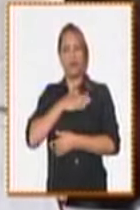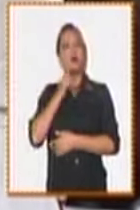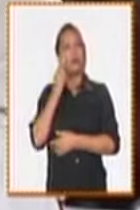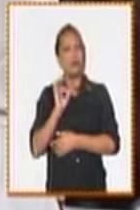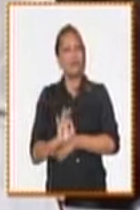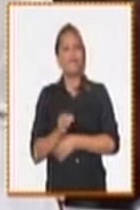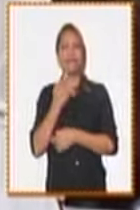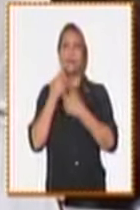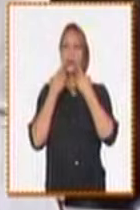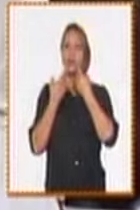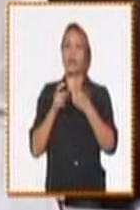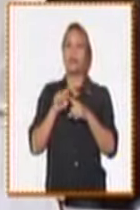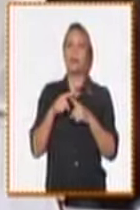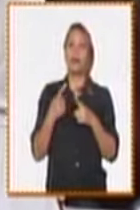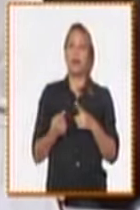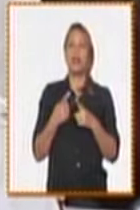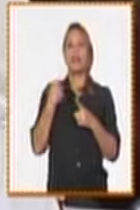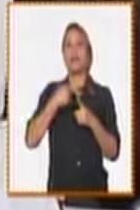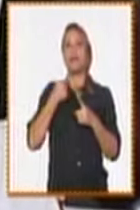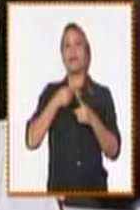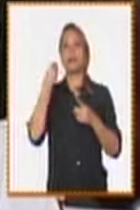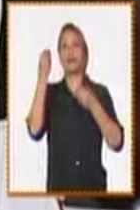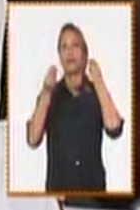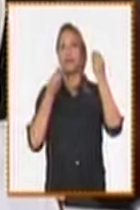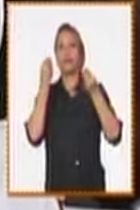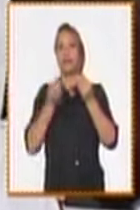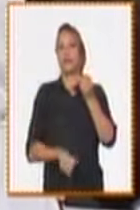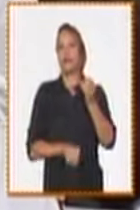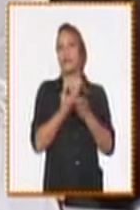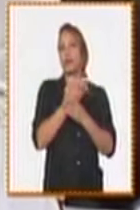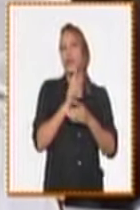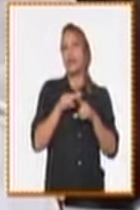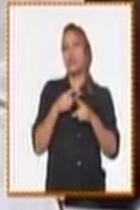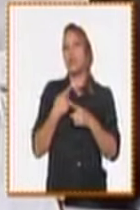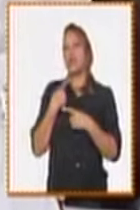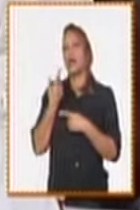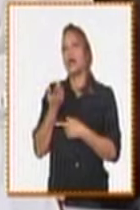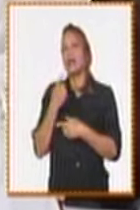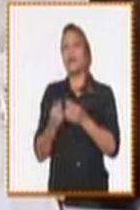importante, porque si es importante que analicemos la fundación, tenemos que ver lo otro, ¿qué le aportamos?